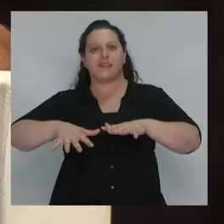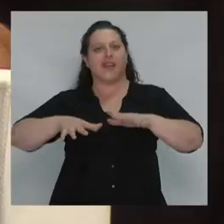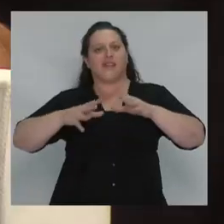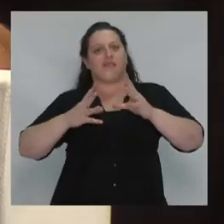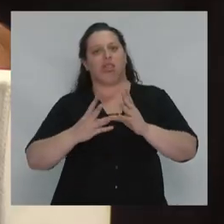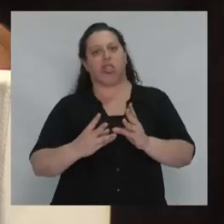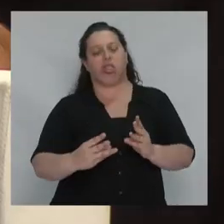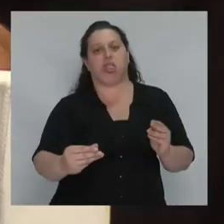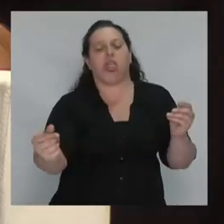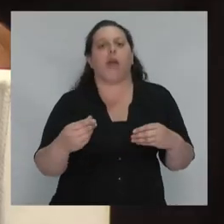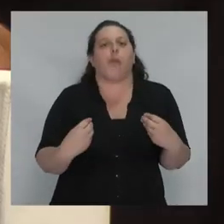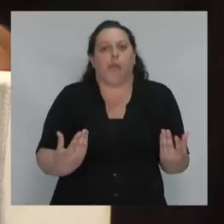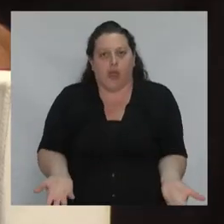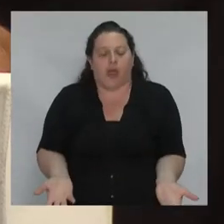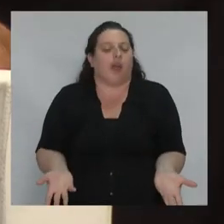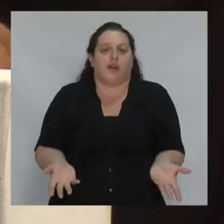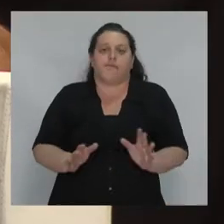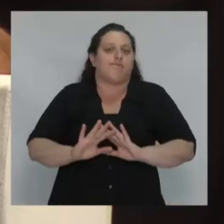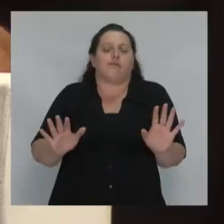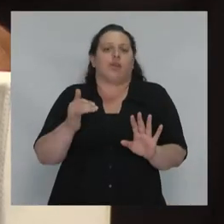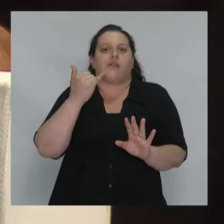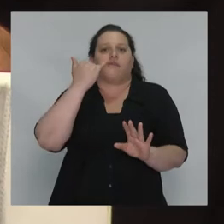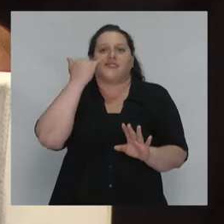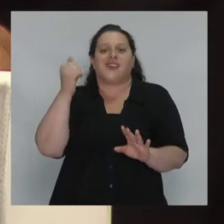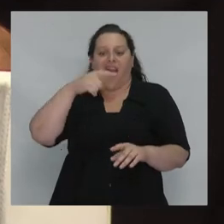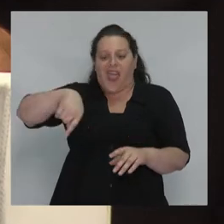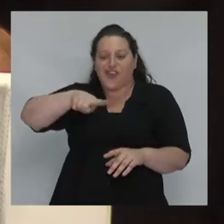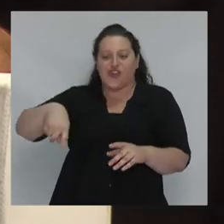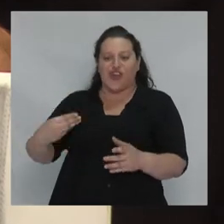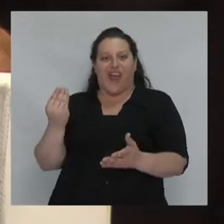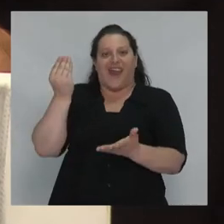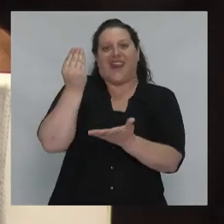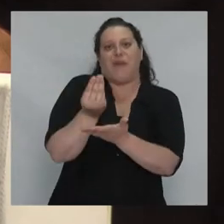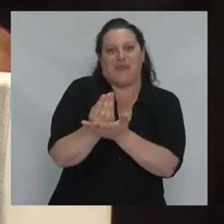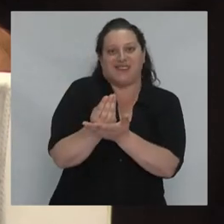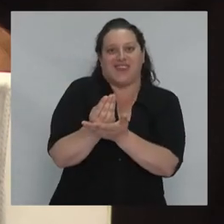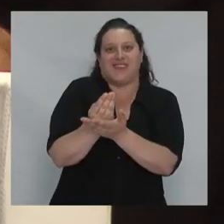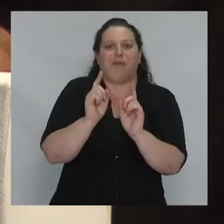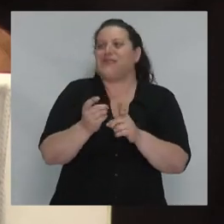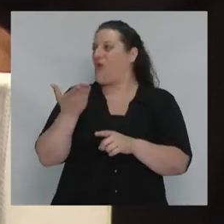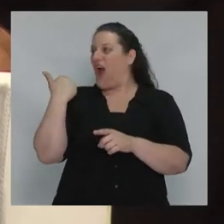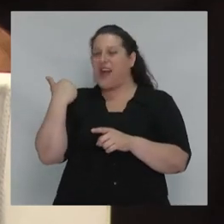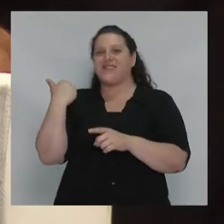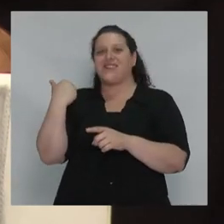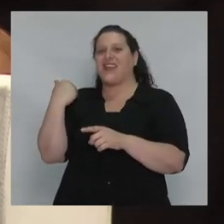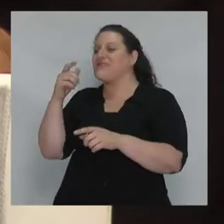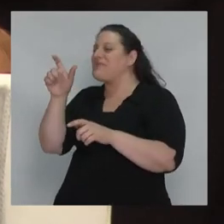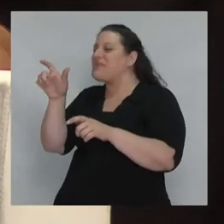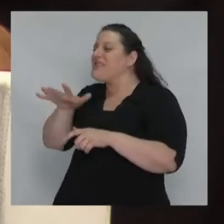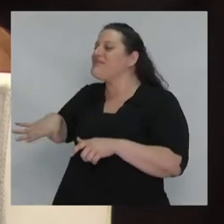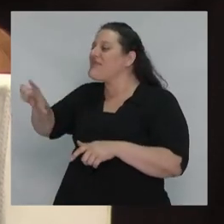se ha perdido la dinámica de los partidos? Porque ya no representan como antaño los